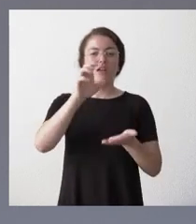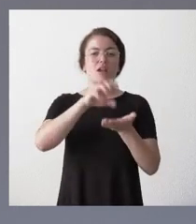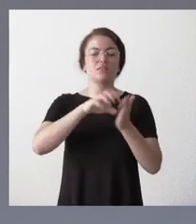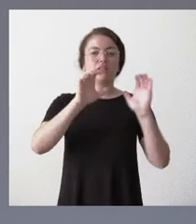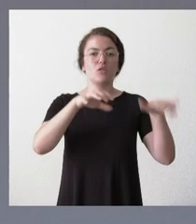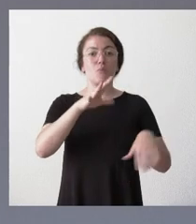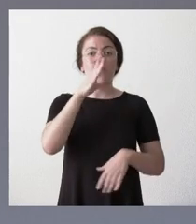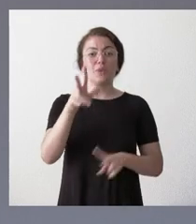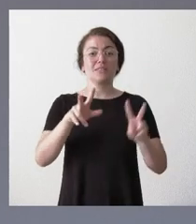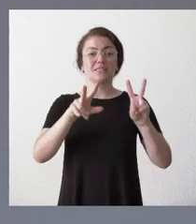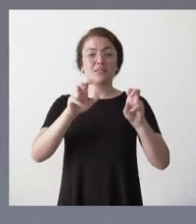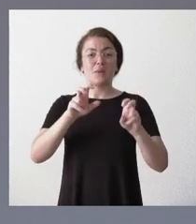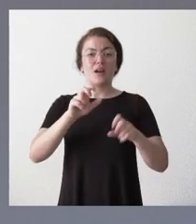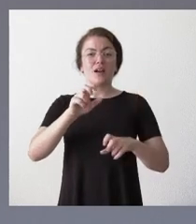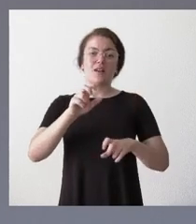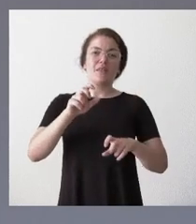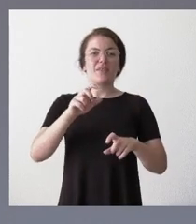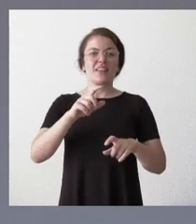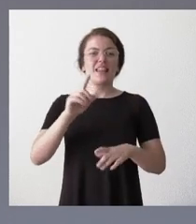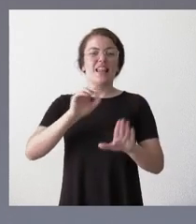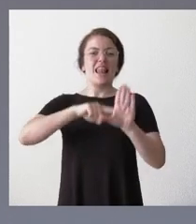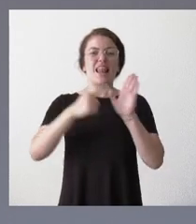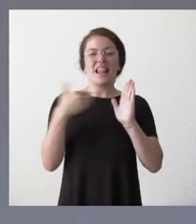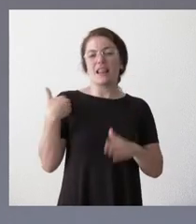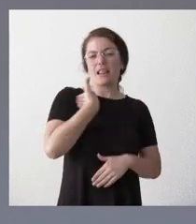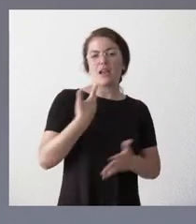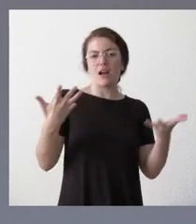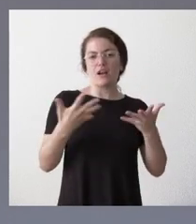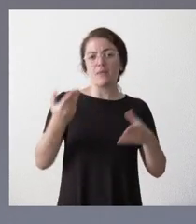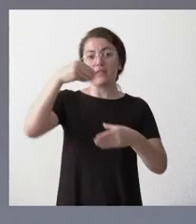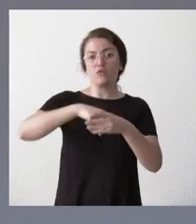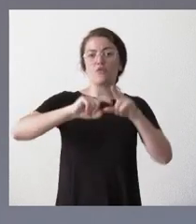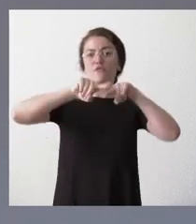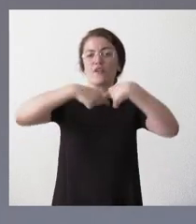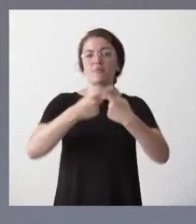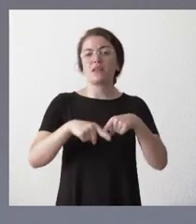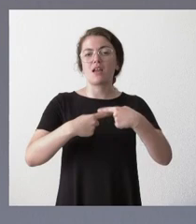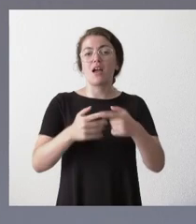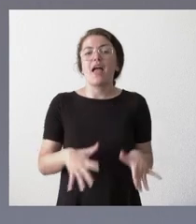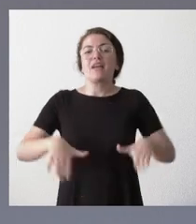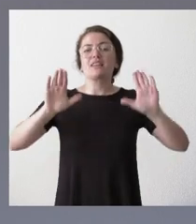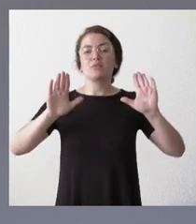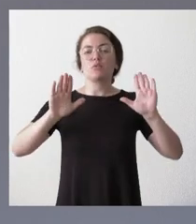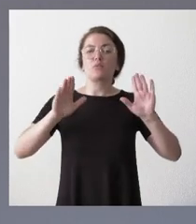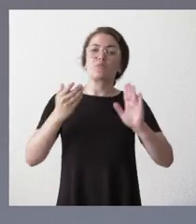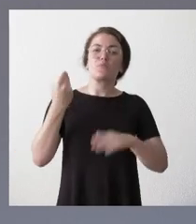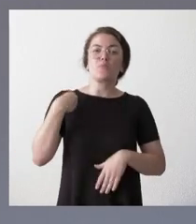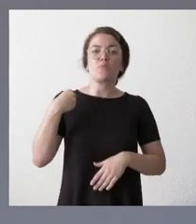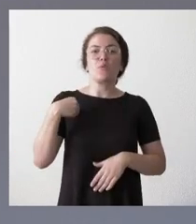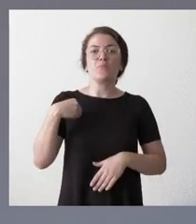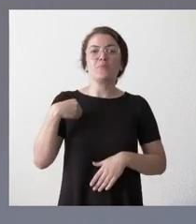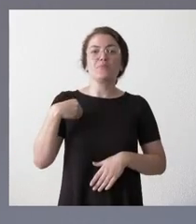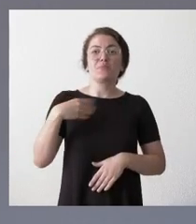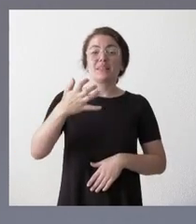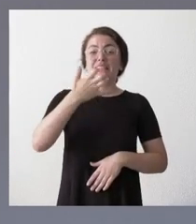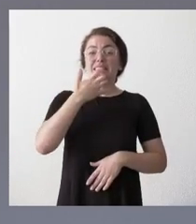delictivos graves en el ámbito familiar, sin tener en cuenta los casos que fueran a mayores de violencia de